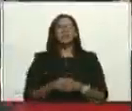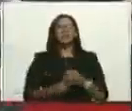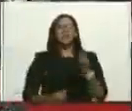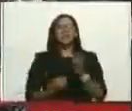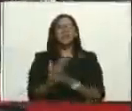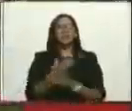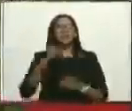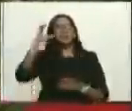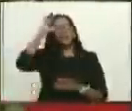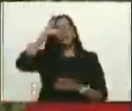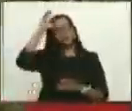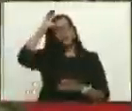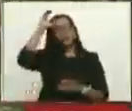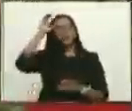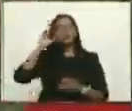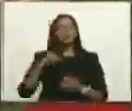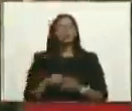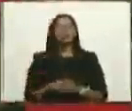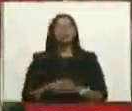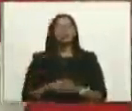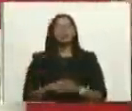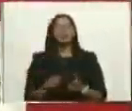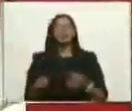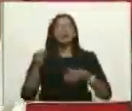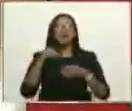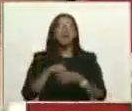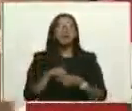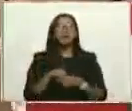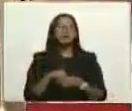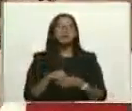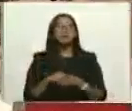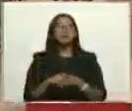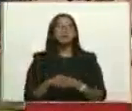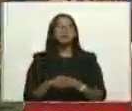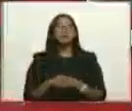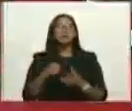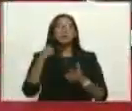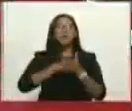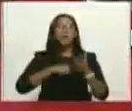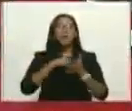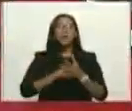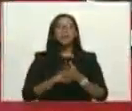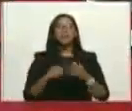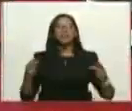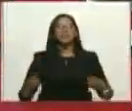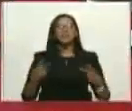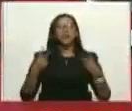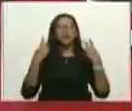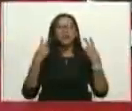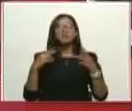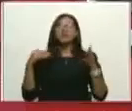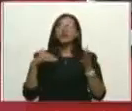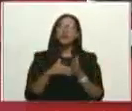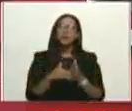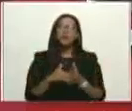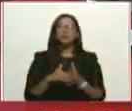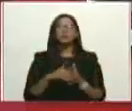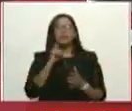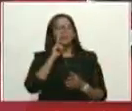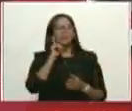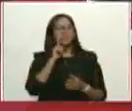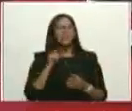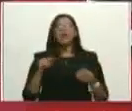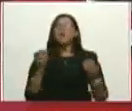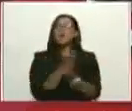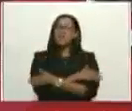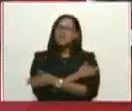de conciencia y además de un combate victorioso contra la mentira.